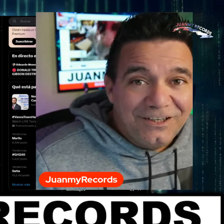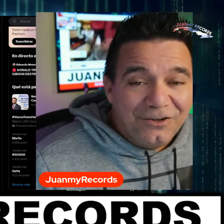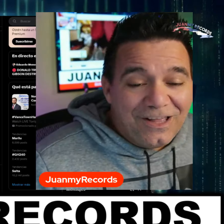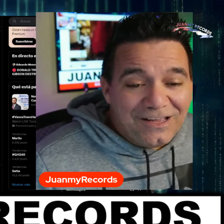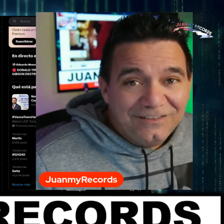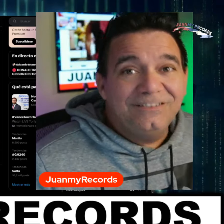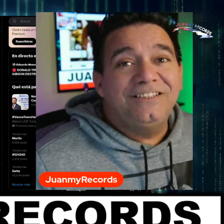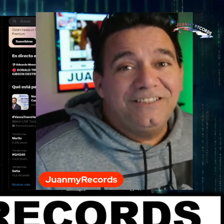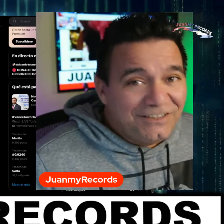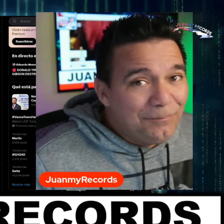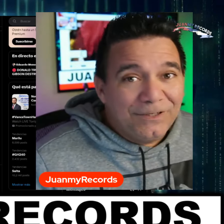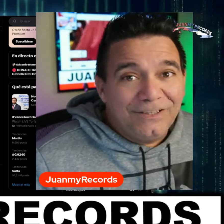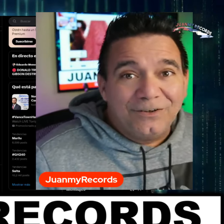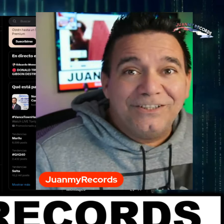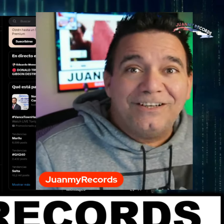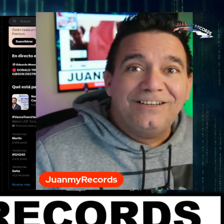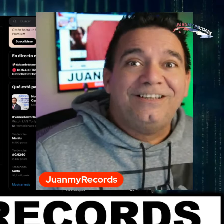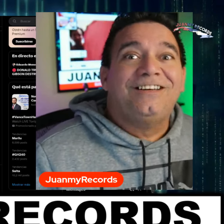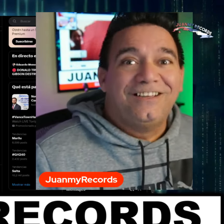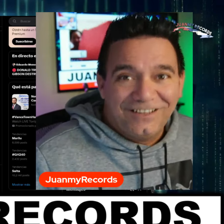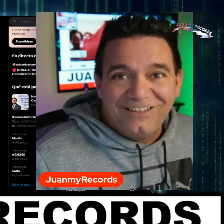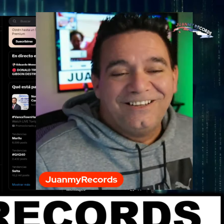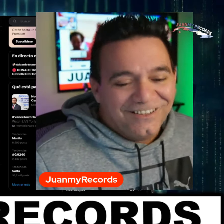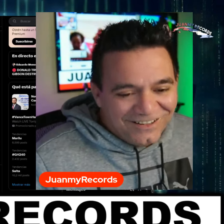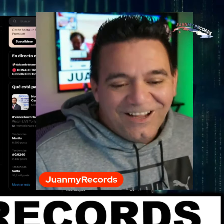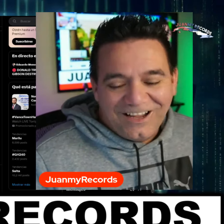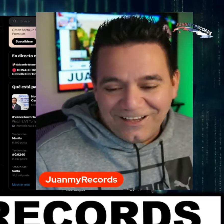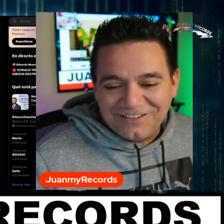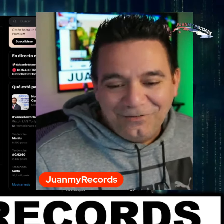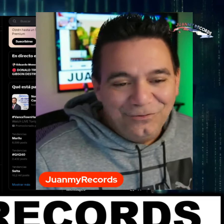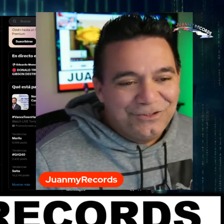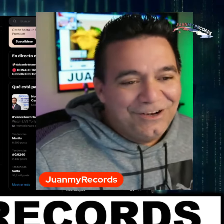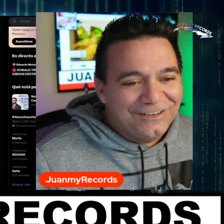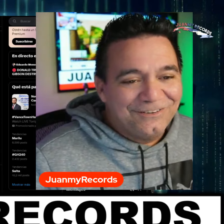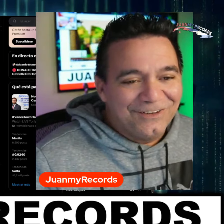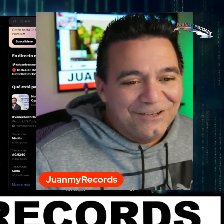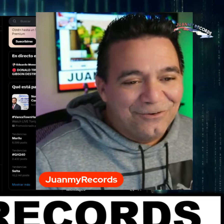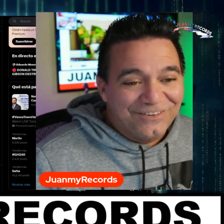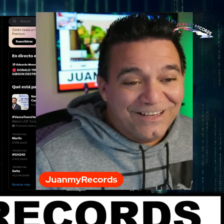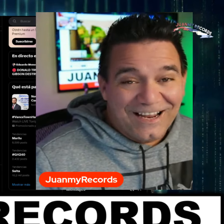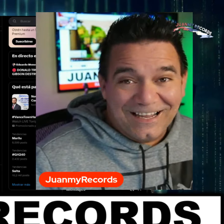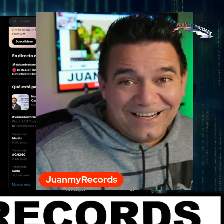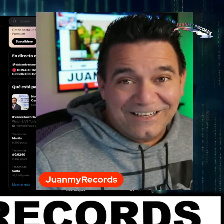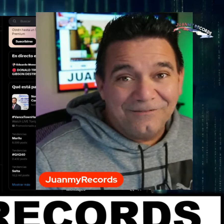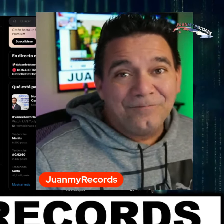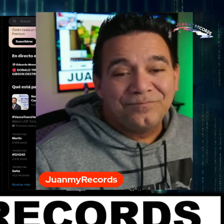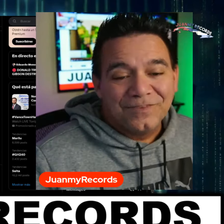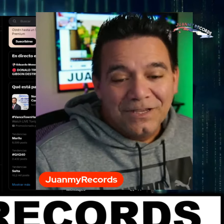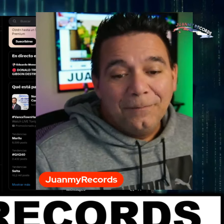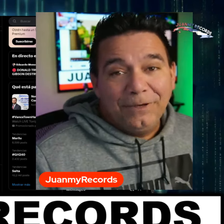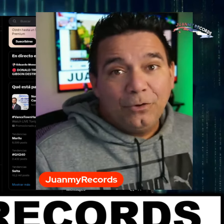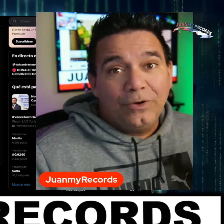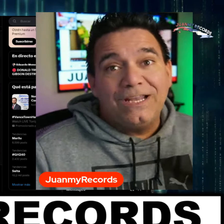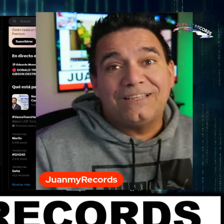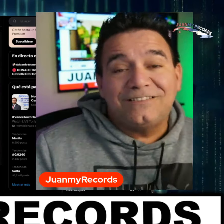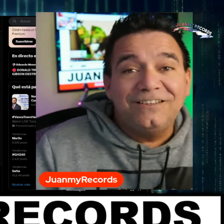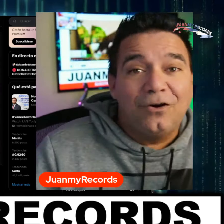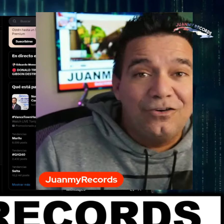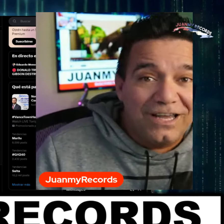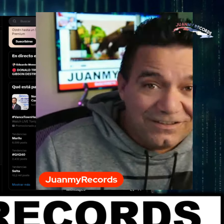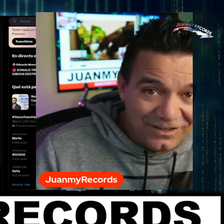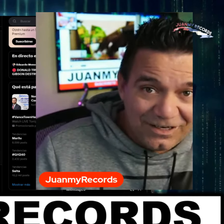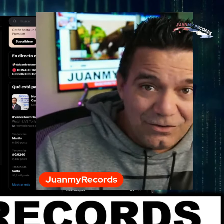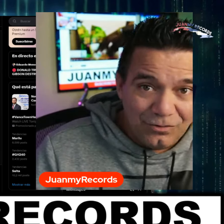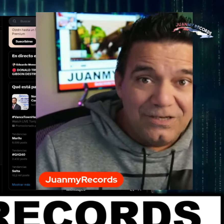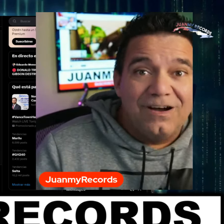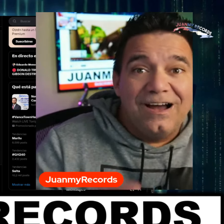Ni te lo da y siempre te lo quita. Así funcionan estos delincuentes, a la cara. Pero ve a las tiendas